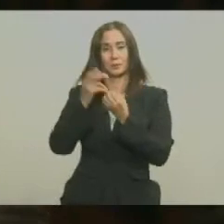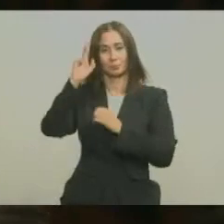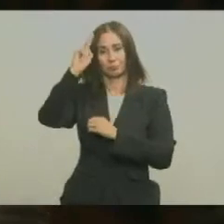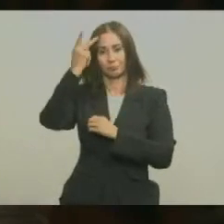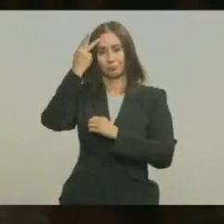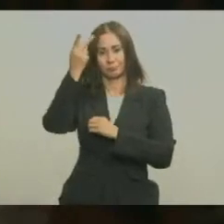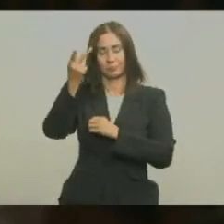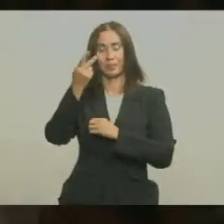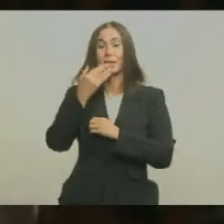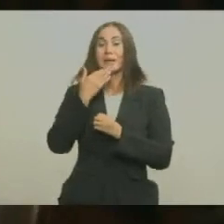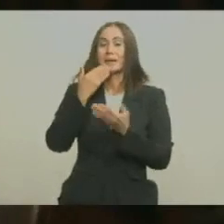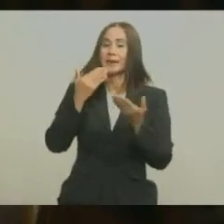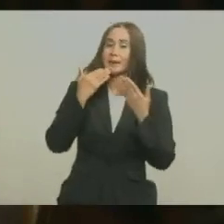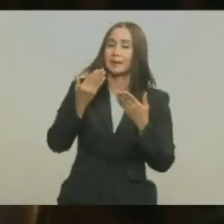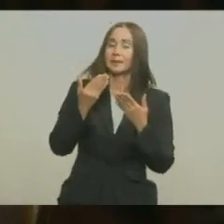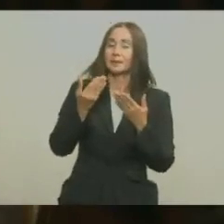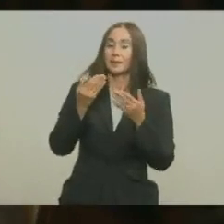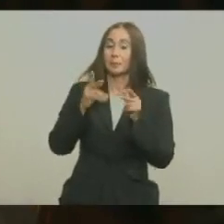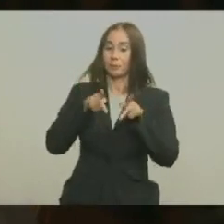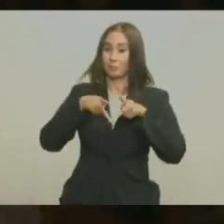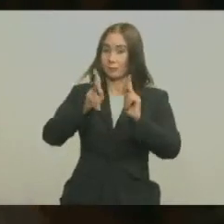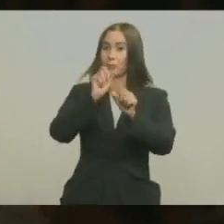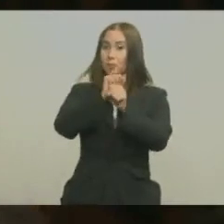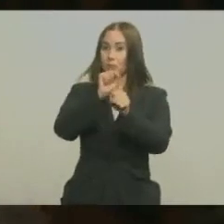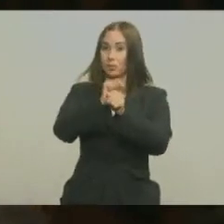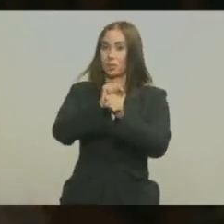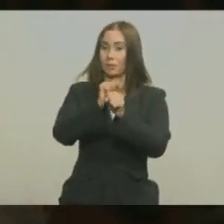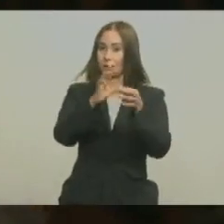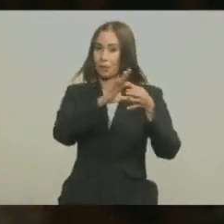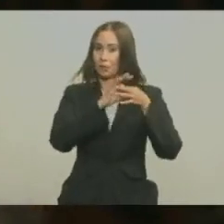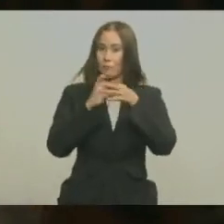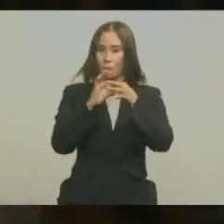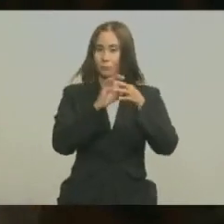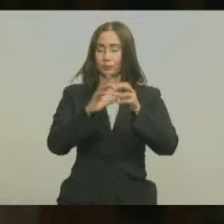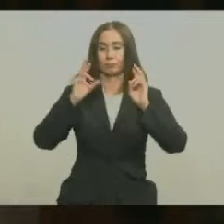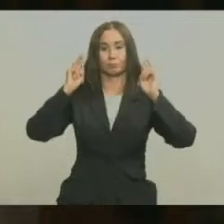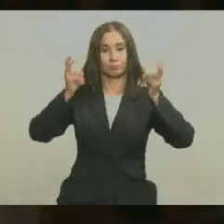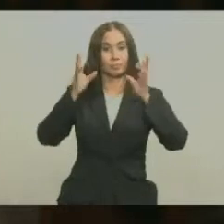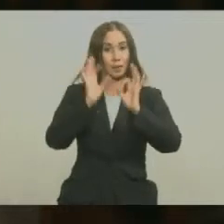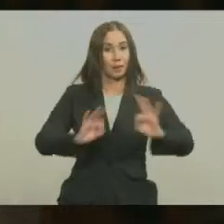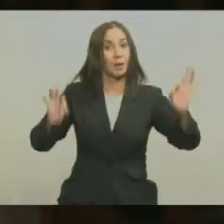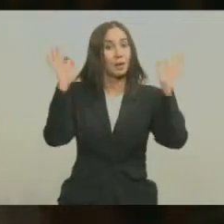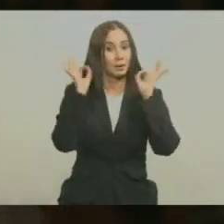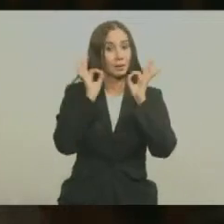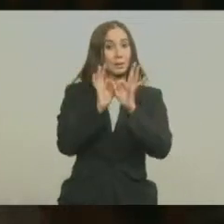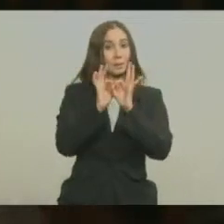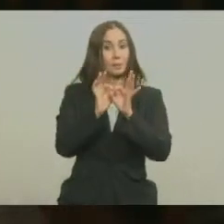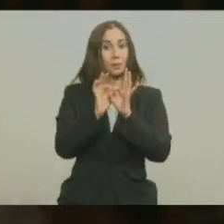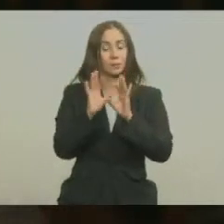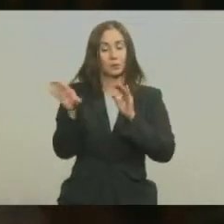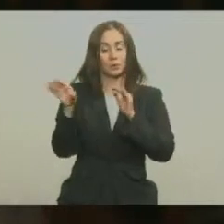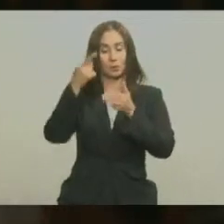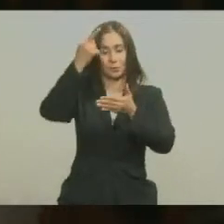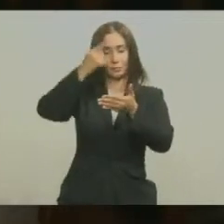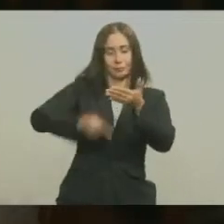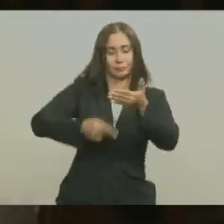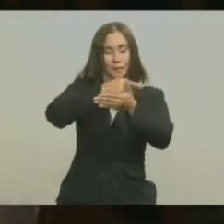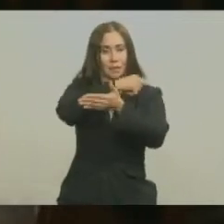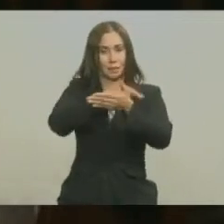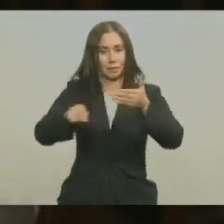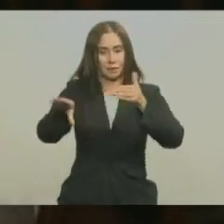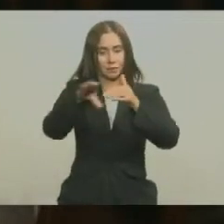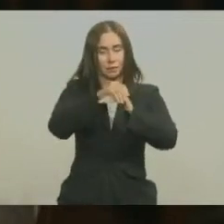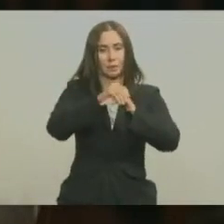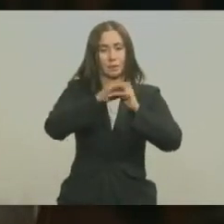permitirnos trabajar juntos como nación en un tema tan importante como es la erradicación